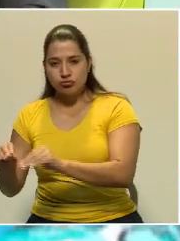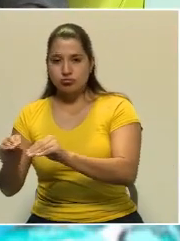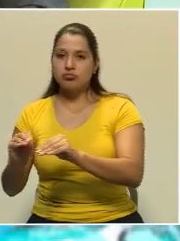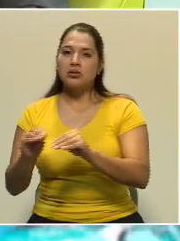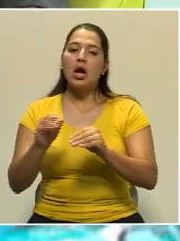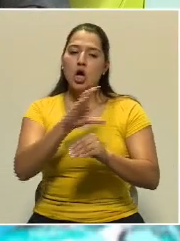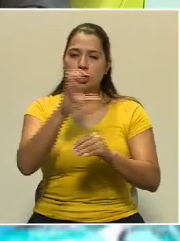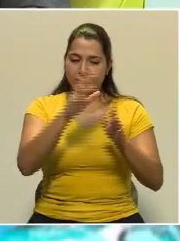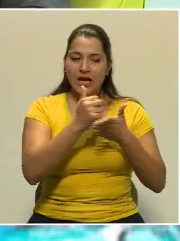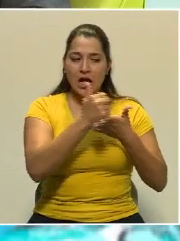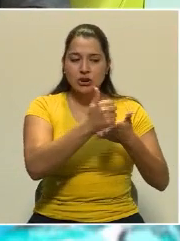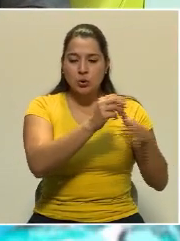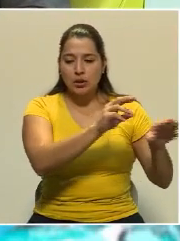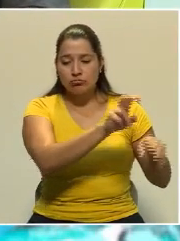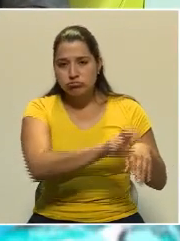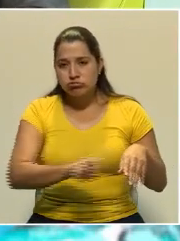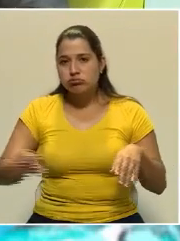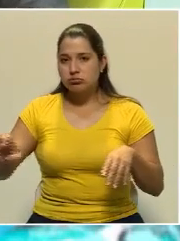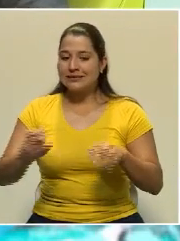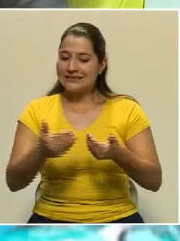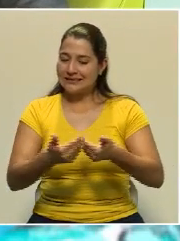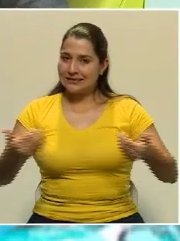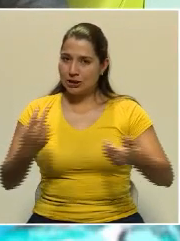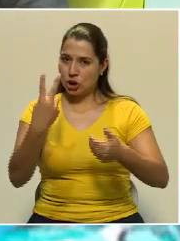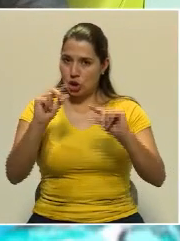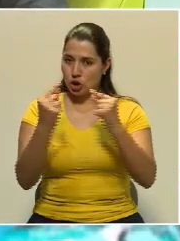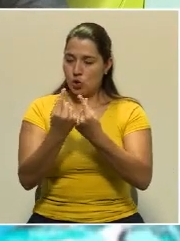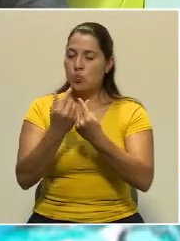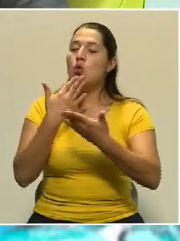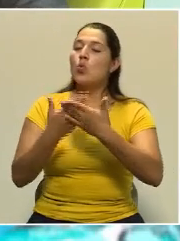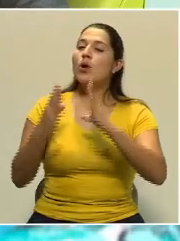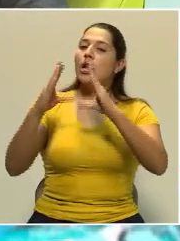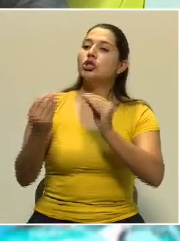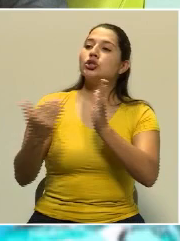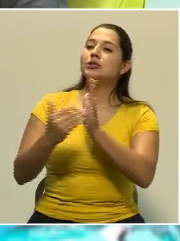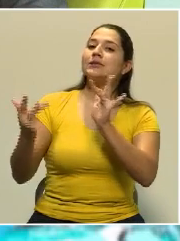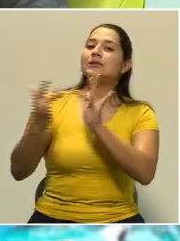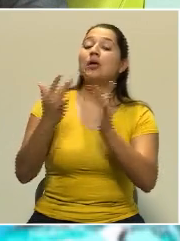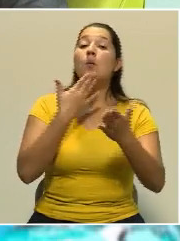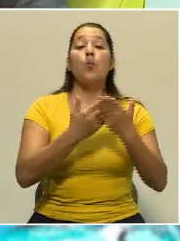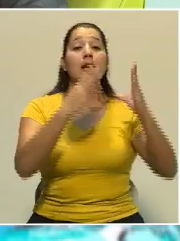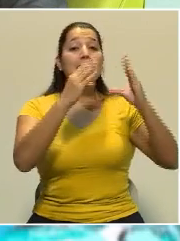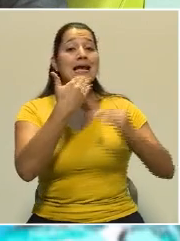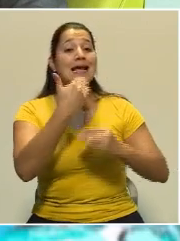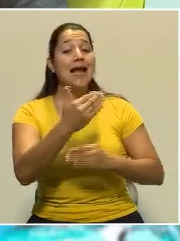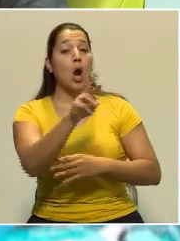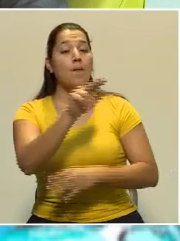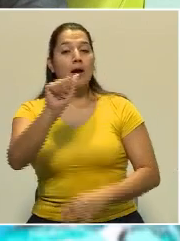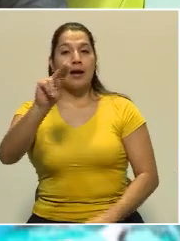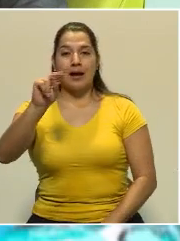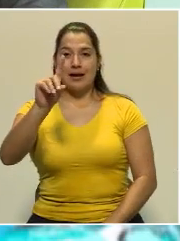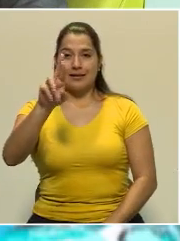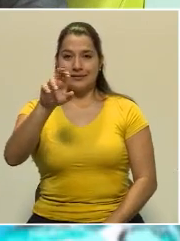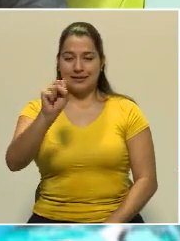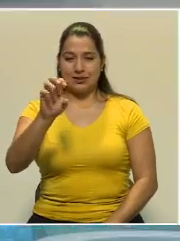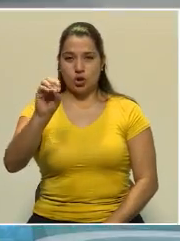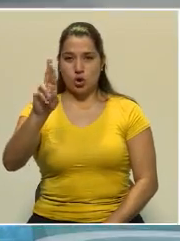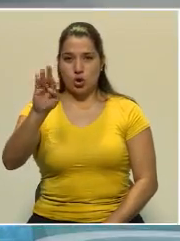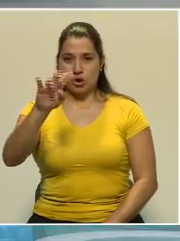tenemos, regreso con usted al estudio. Buenas noches. Buenas noches, muchas gracias a nuestro compañero Andrés Ortiz por esta